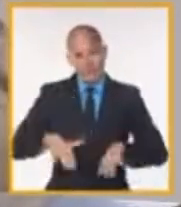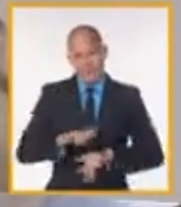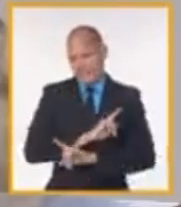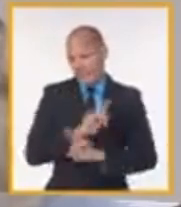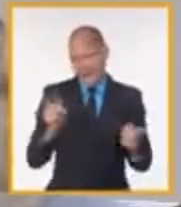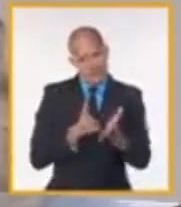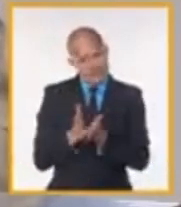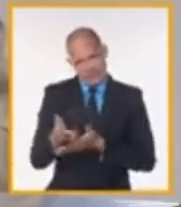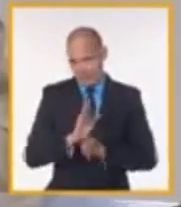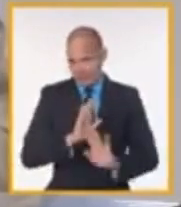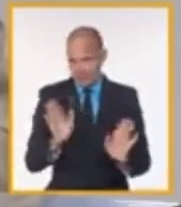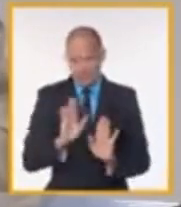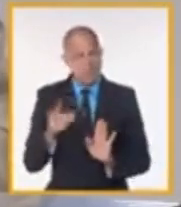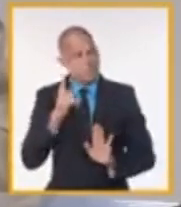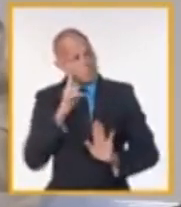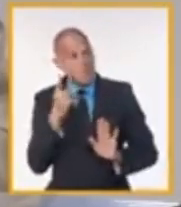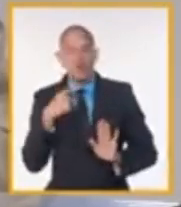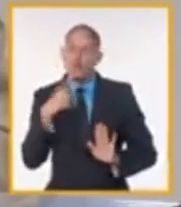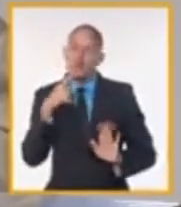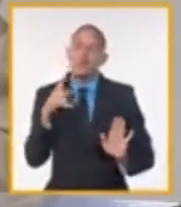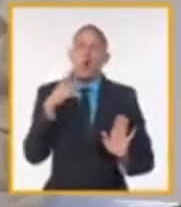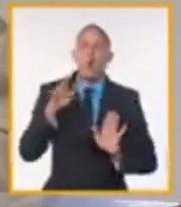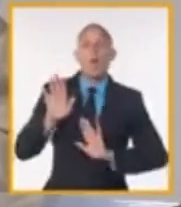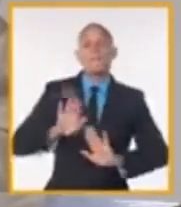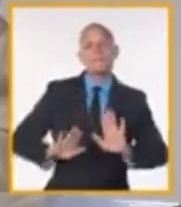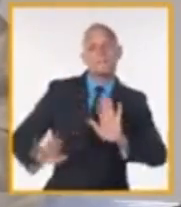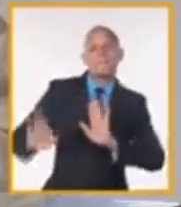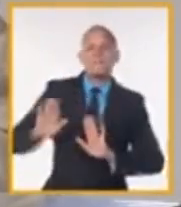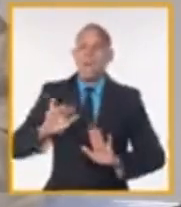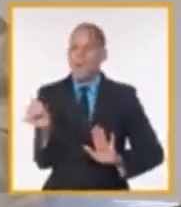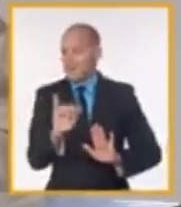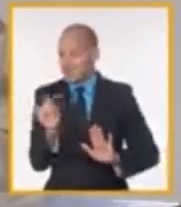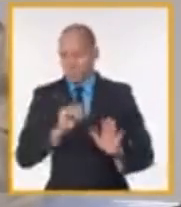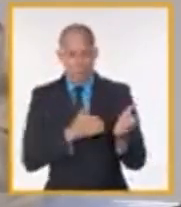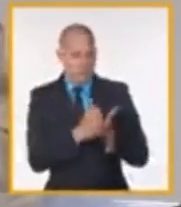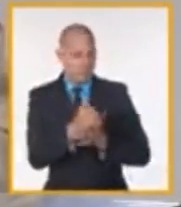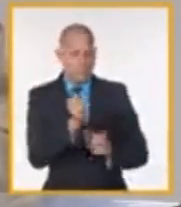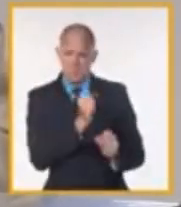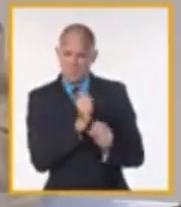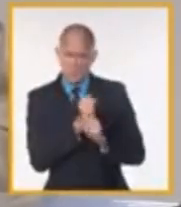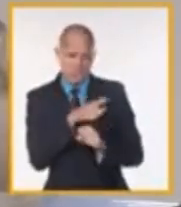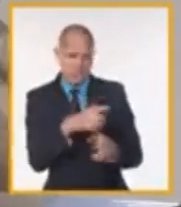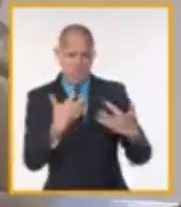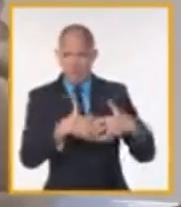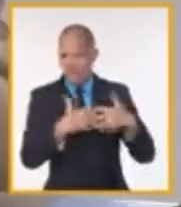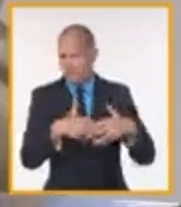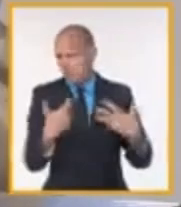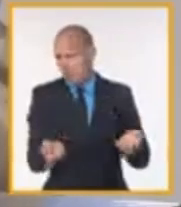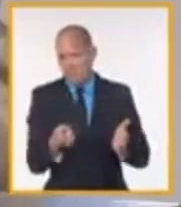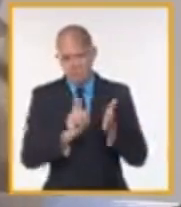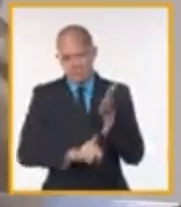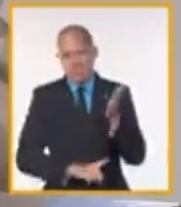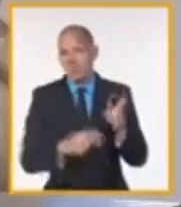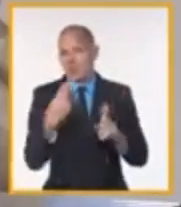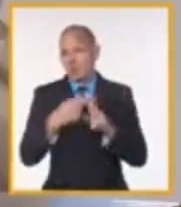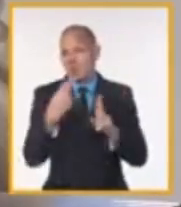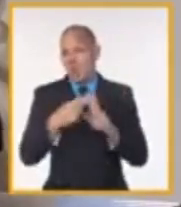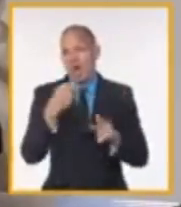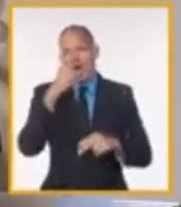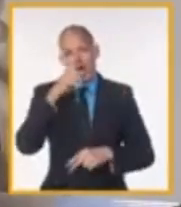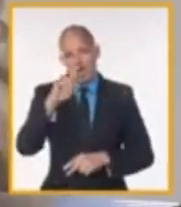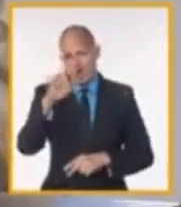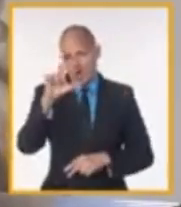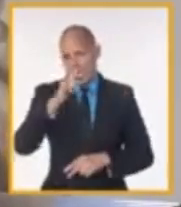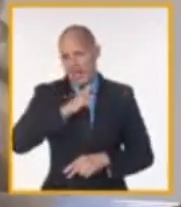ni el la el enriquecimiento del uranio con fines de uso Pacífico Al 20% que está